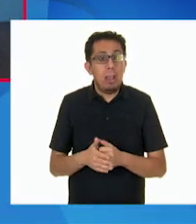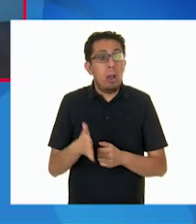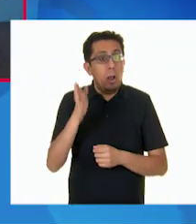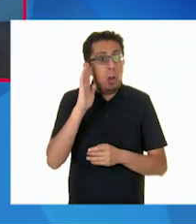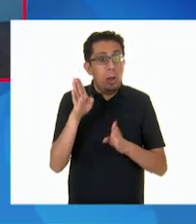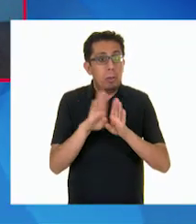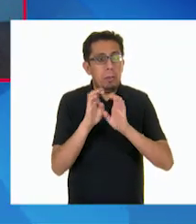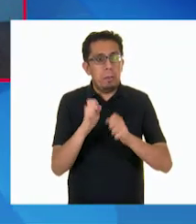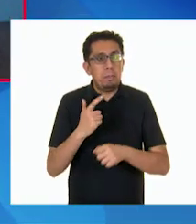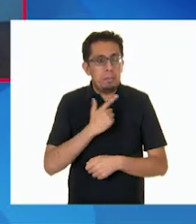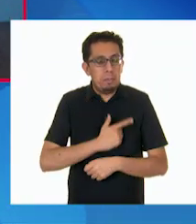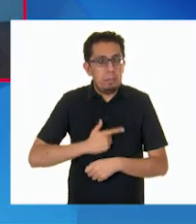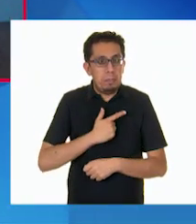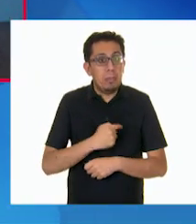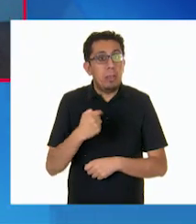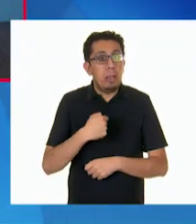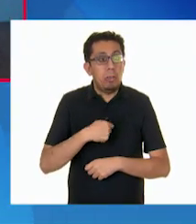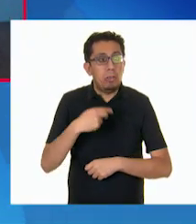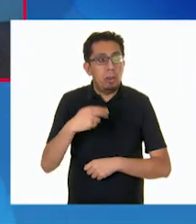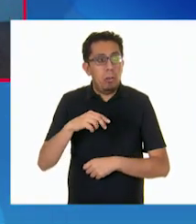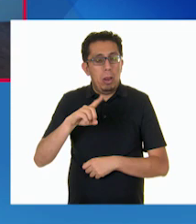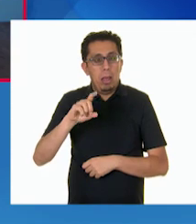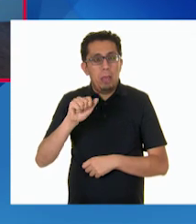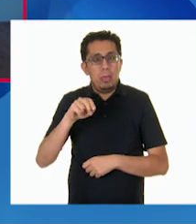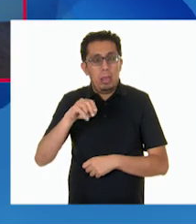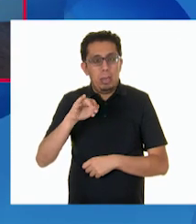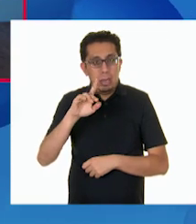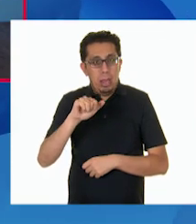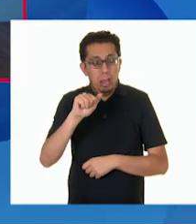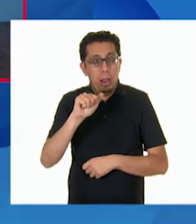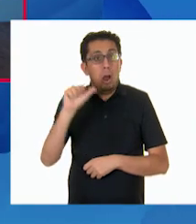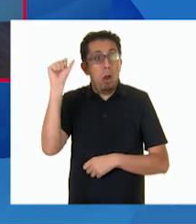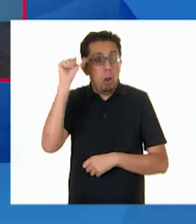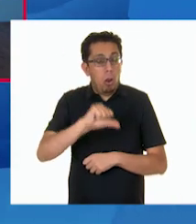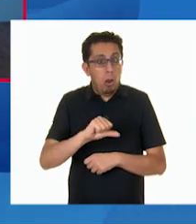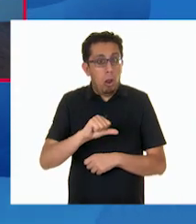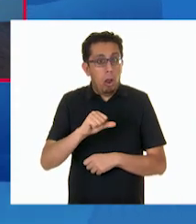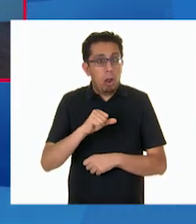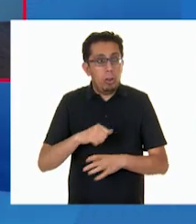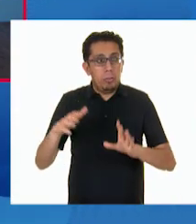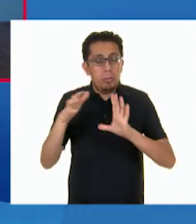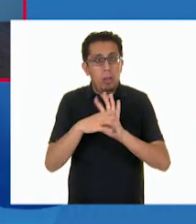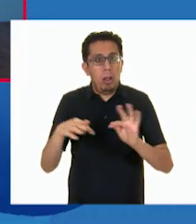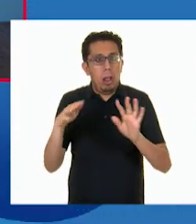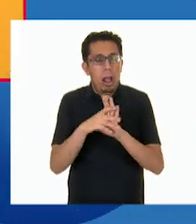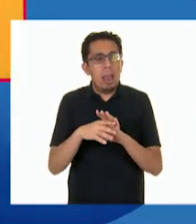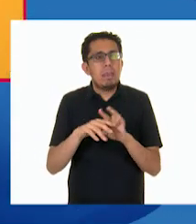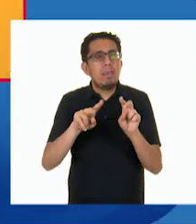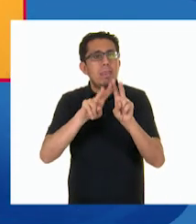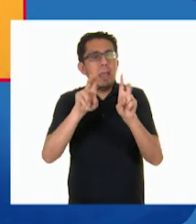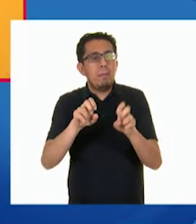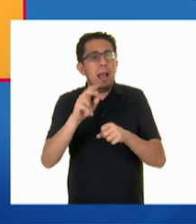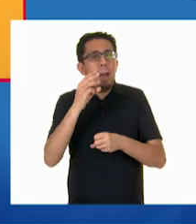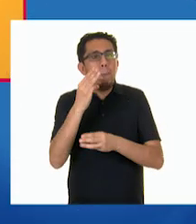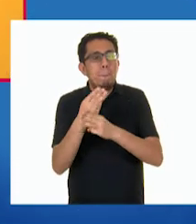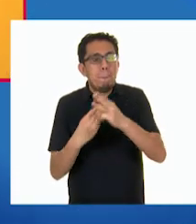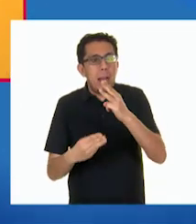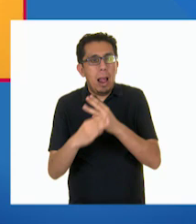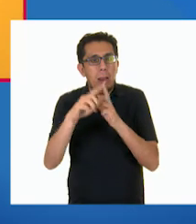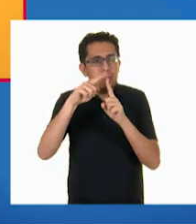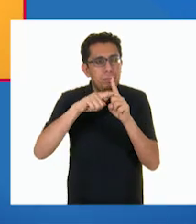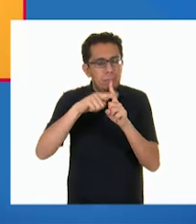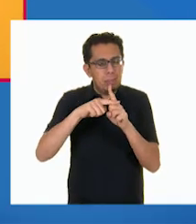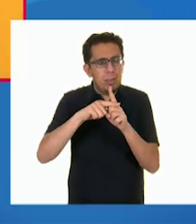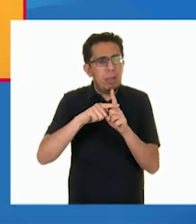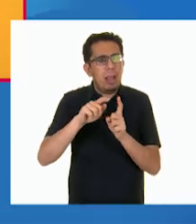tal? Mucho gusto. Mi nombre es Daniela Franco y el día de hoy te quiero platicar acerca de los termómetros. ¿Sabes lo que es un